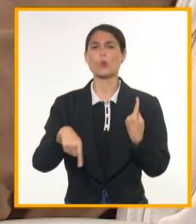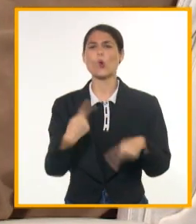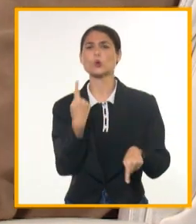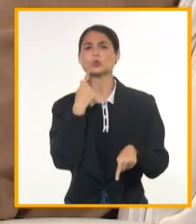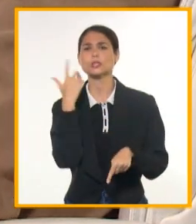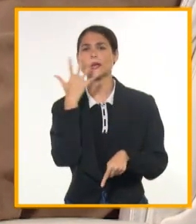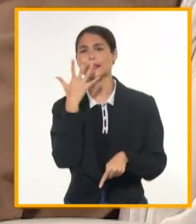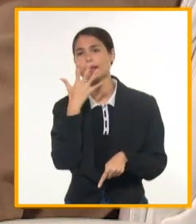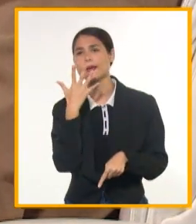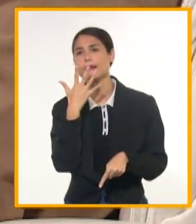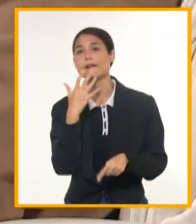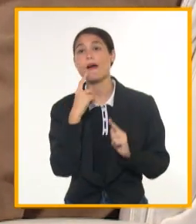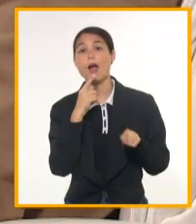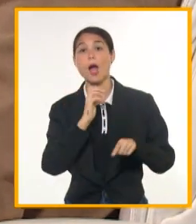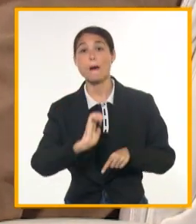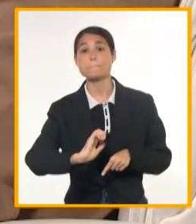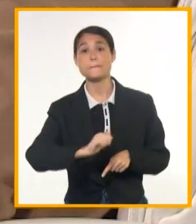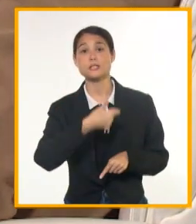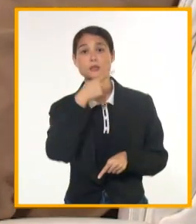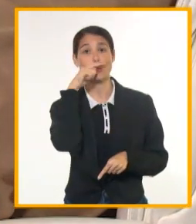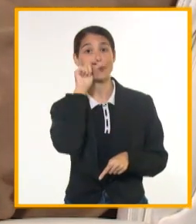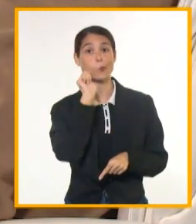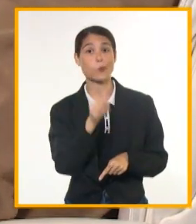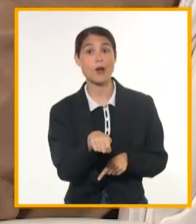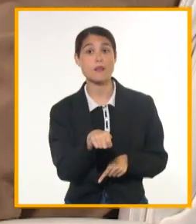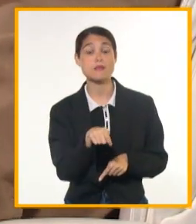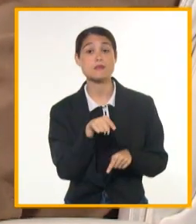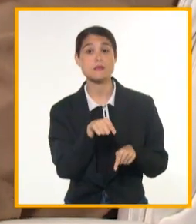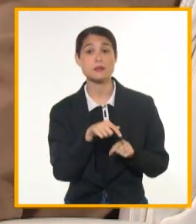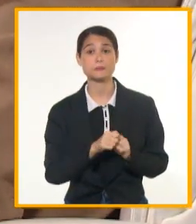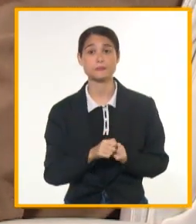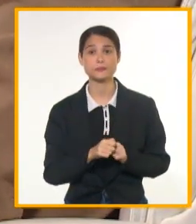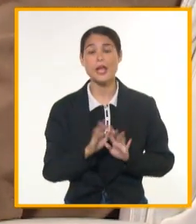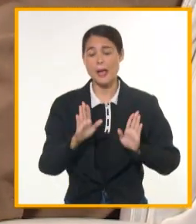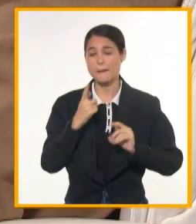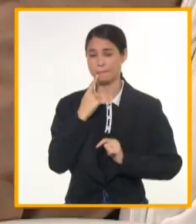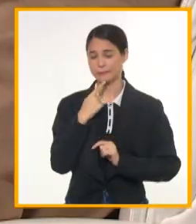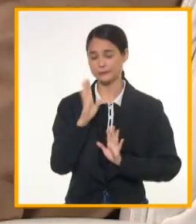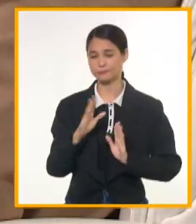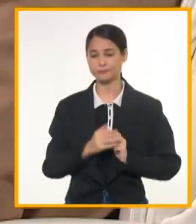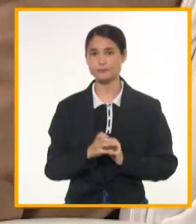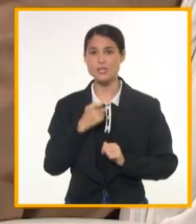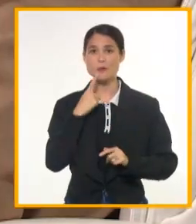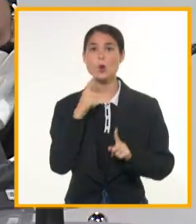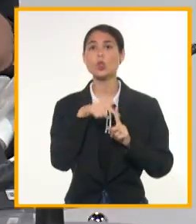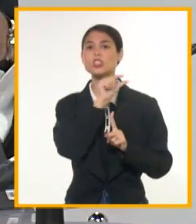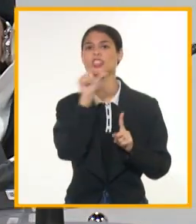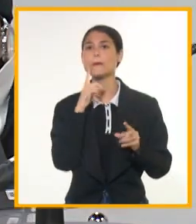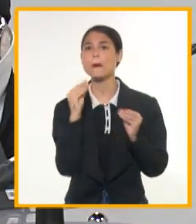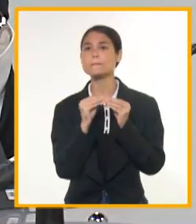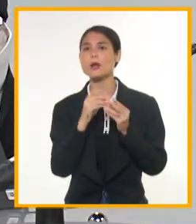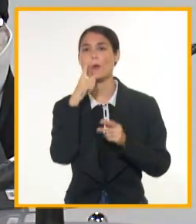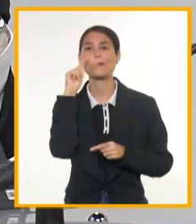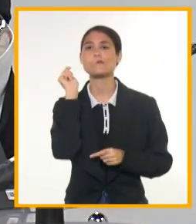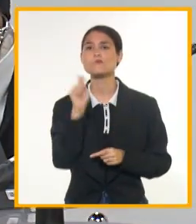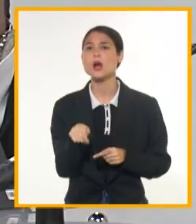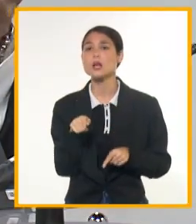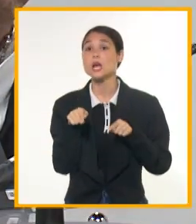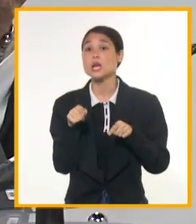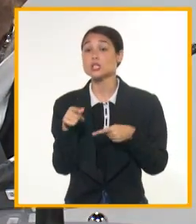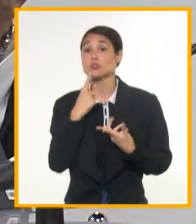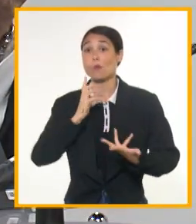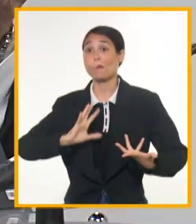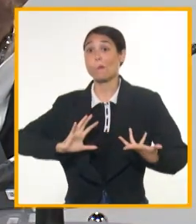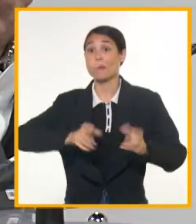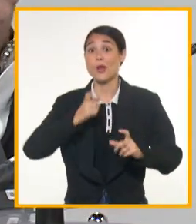contra Ucrania. Y además, discúlpame, es que el tema ucraniano no podemos perder eso de vista, es un agujero, a la